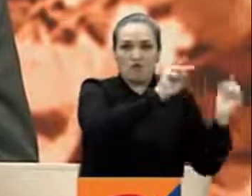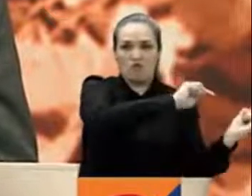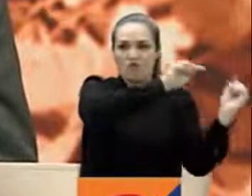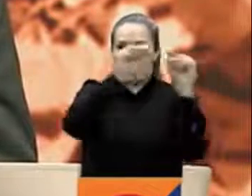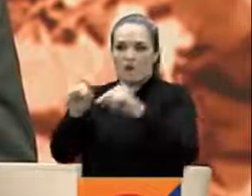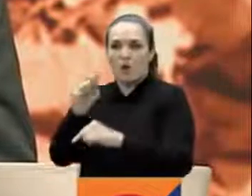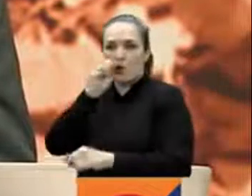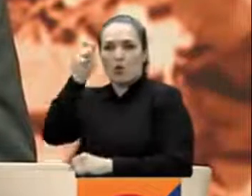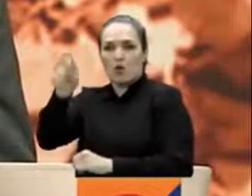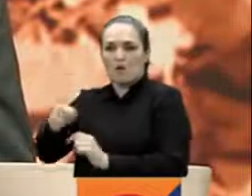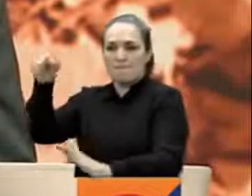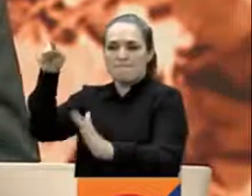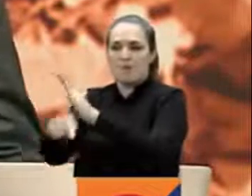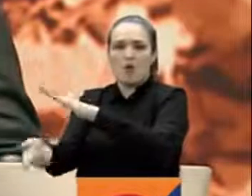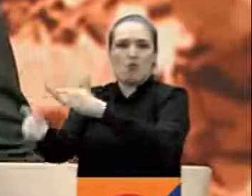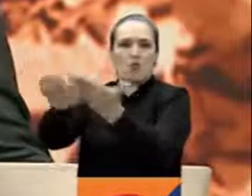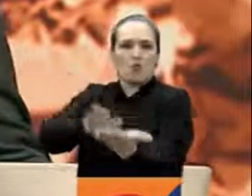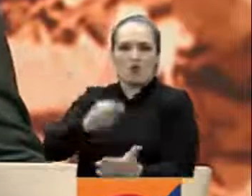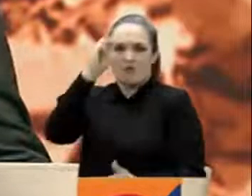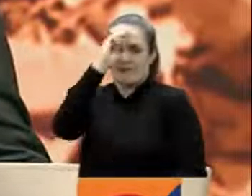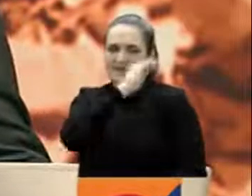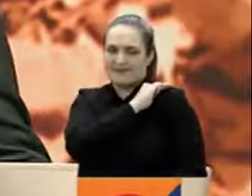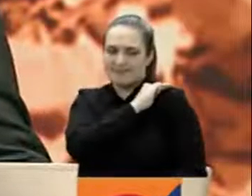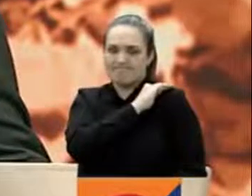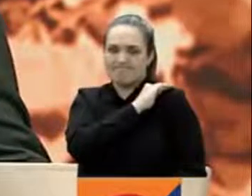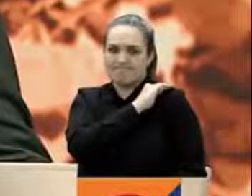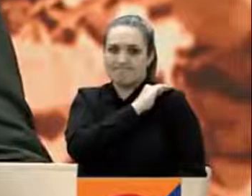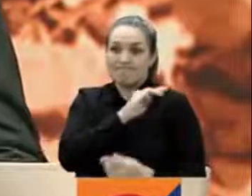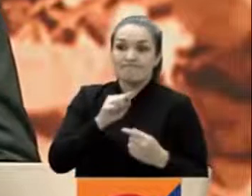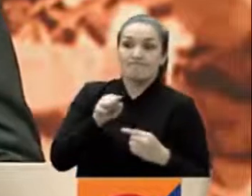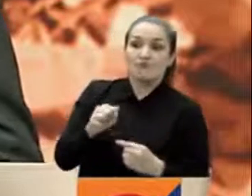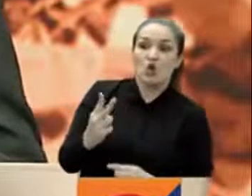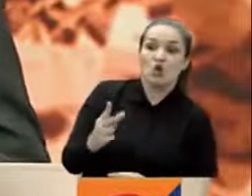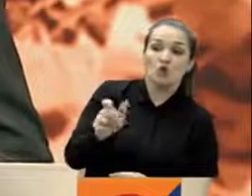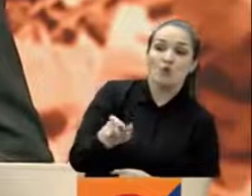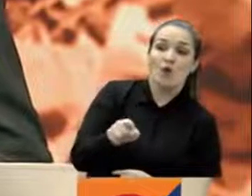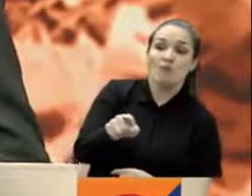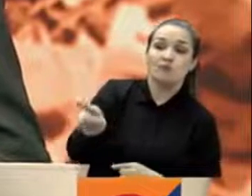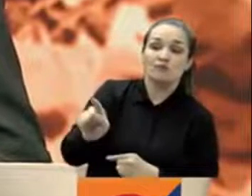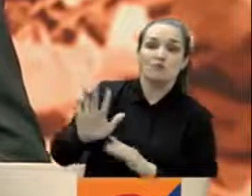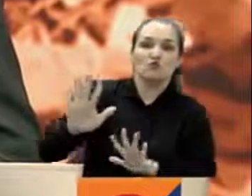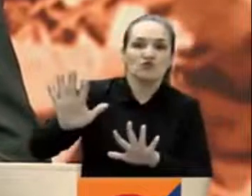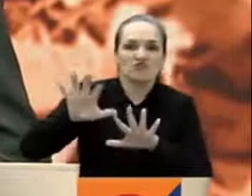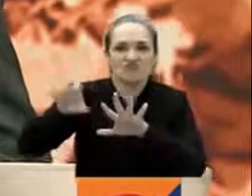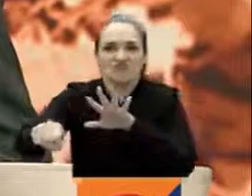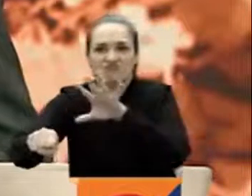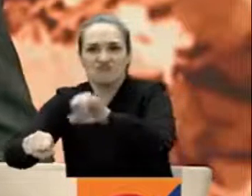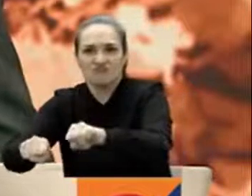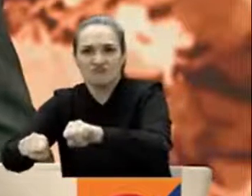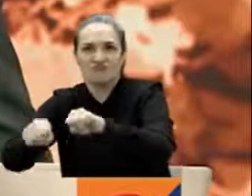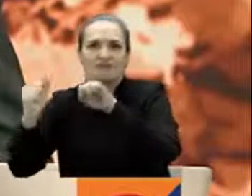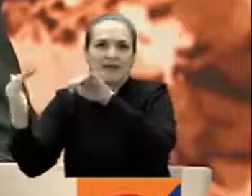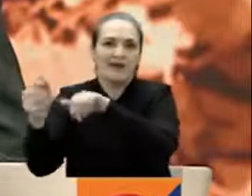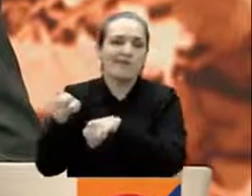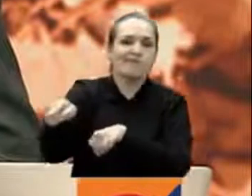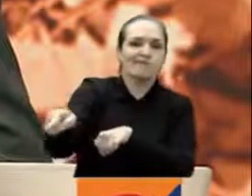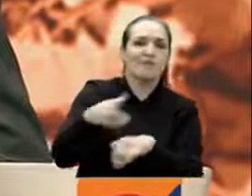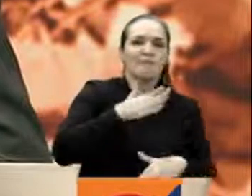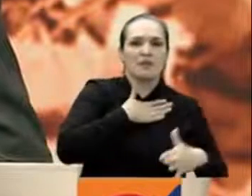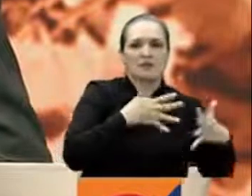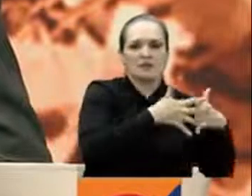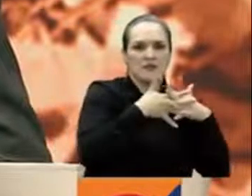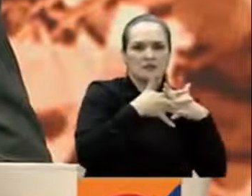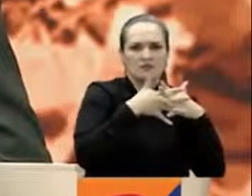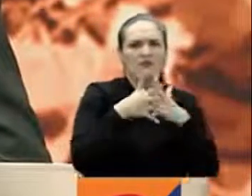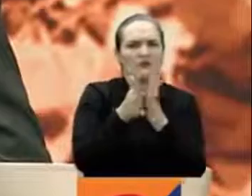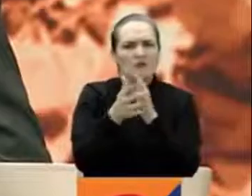sus preocupaciones por la seguridad de otros 2 de sus nacionales capturados luchando contra la invasión de Rusia. A continuación, más